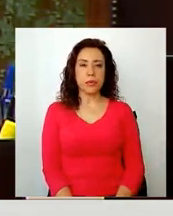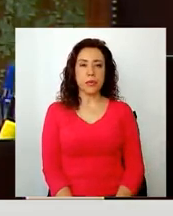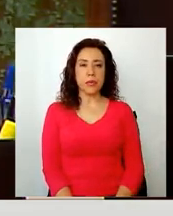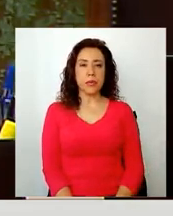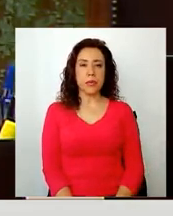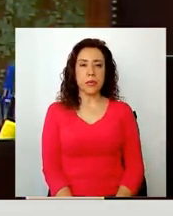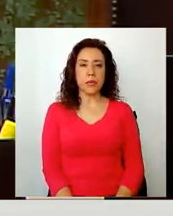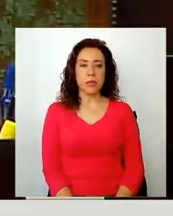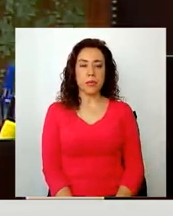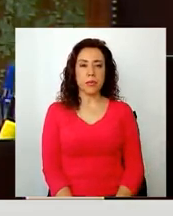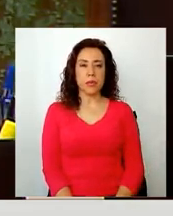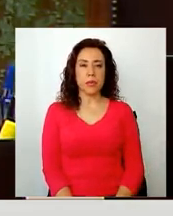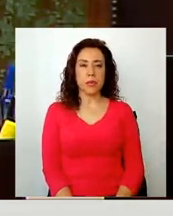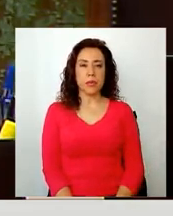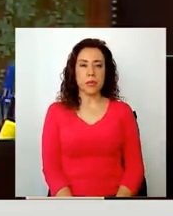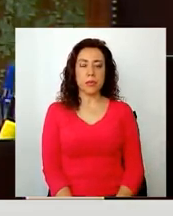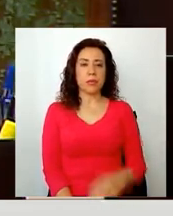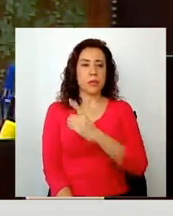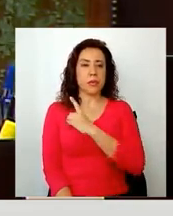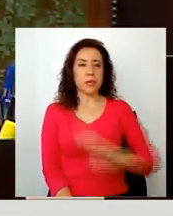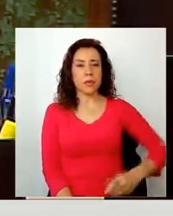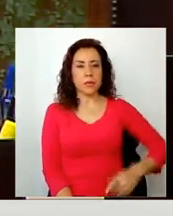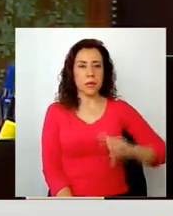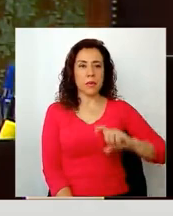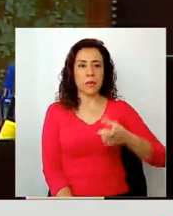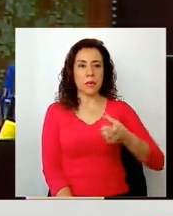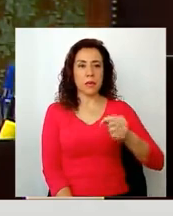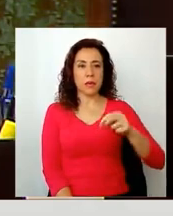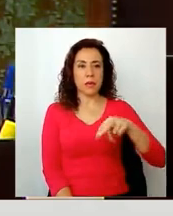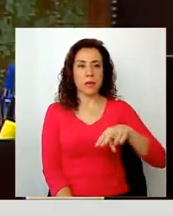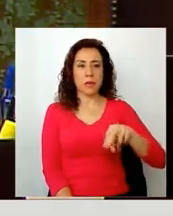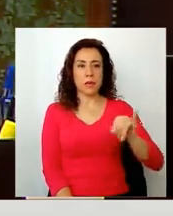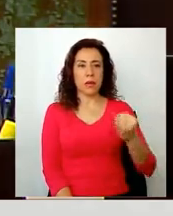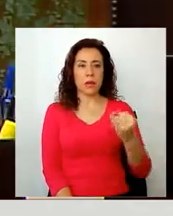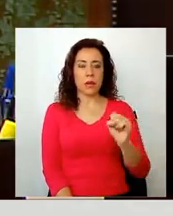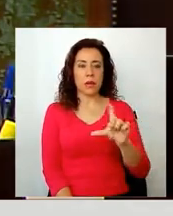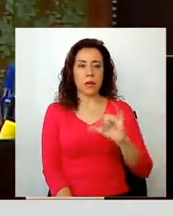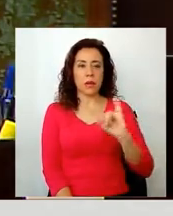diputado Félix González luego diputado Jaime sáez